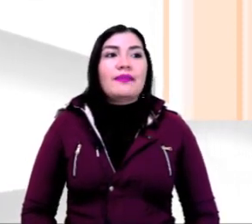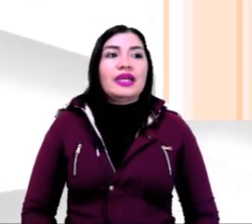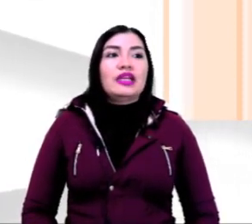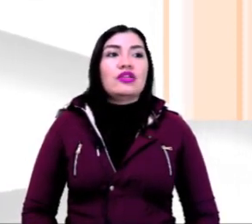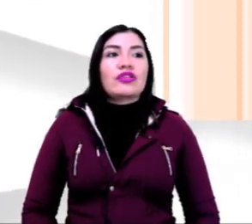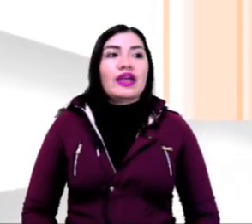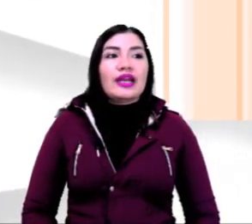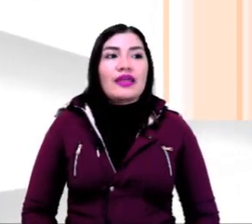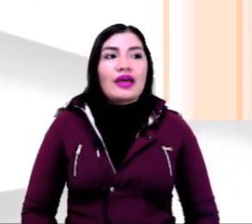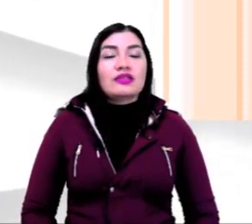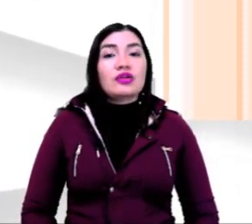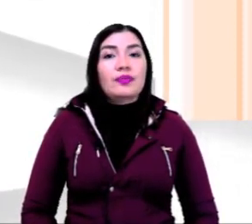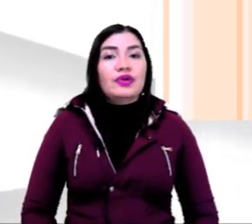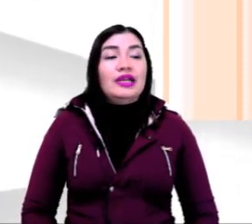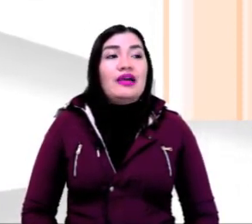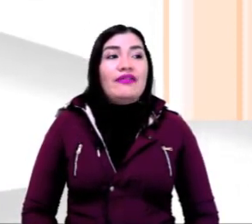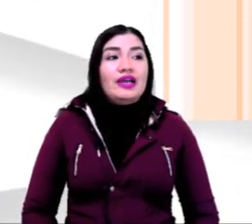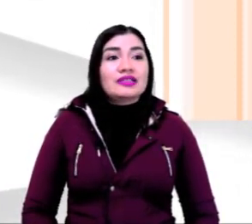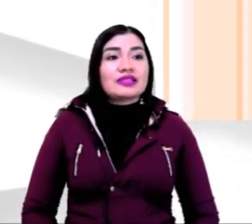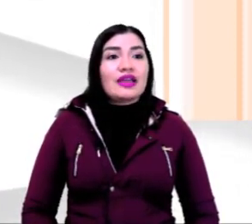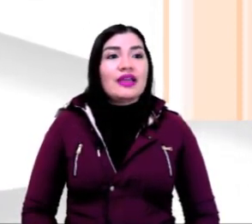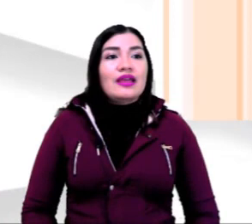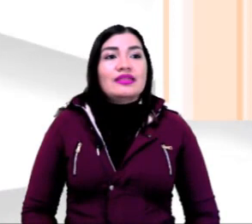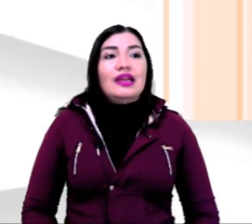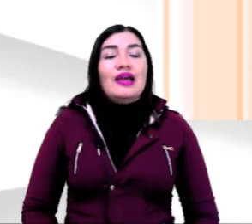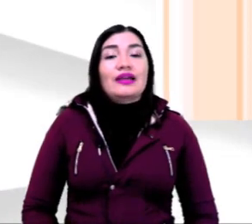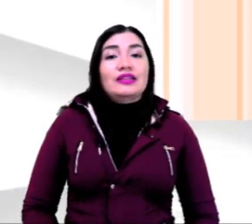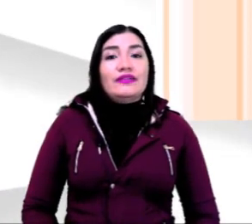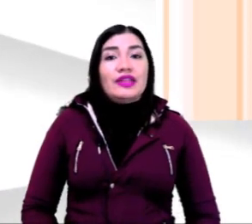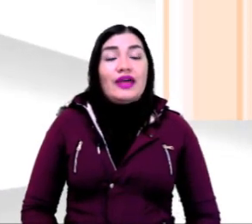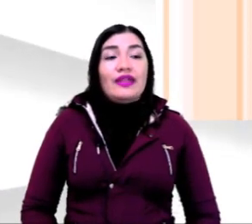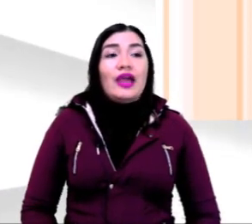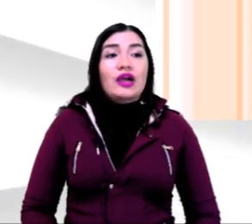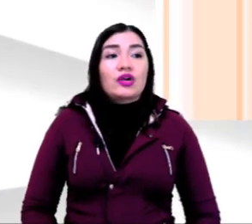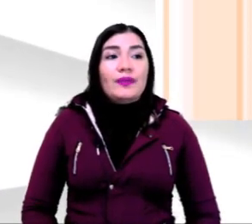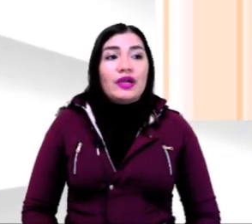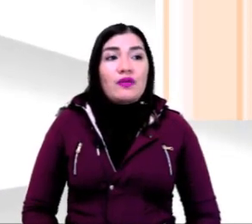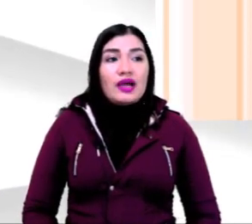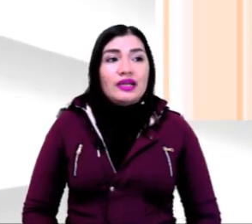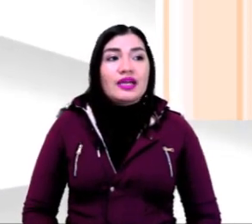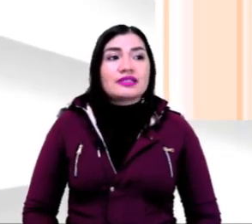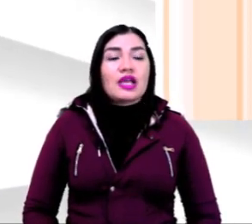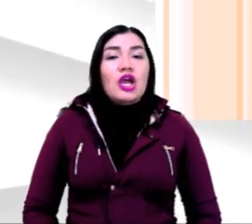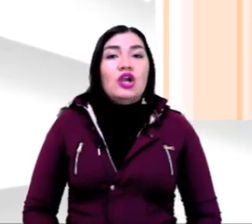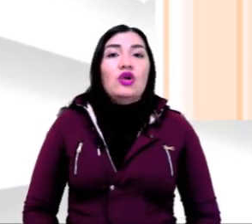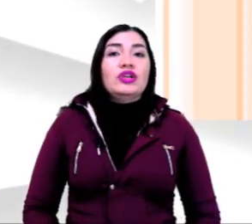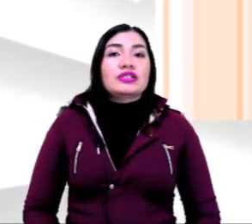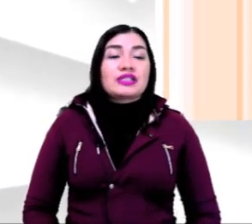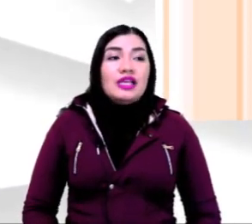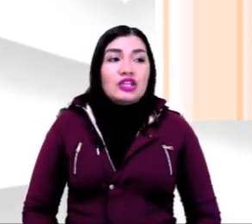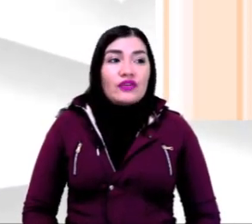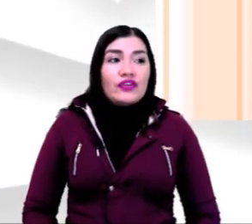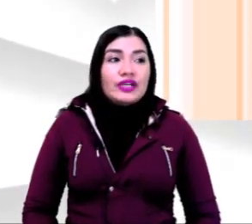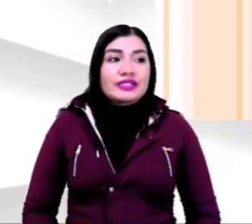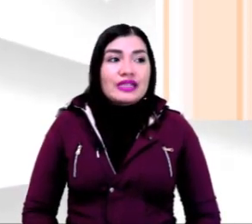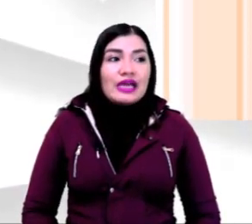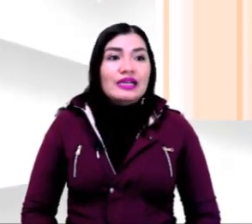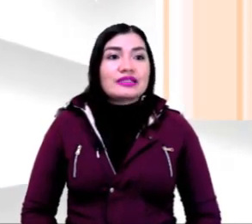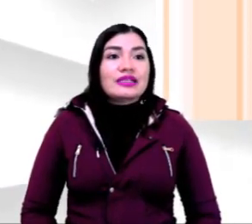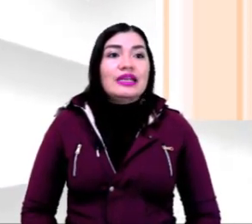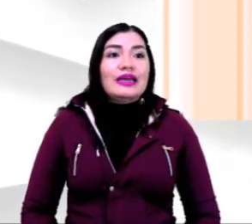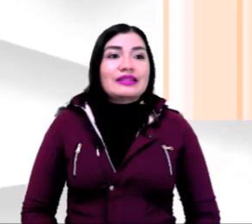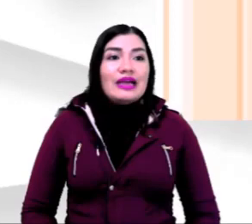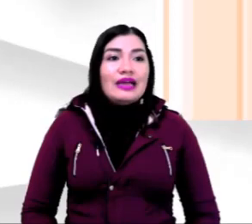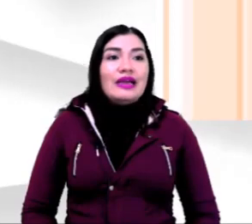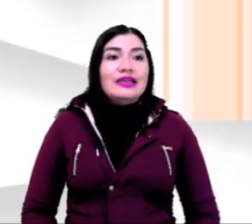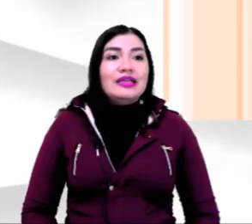se han venido degradando por el avance de las actividades agropecuarias, los incendios forestales